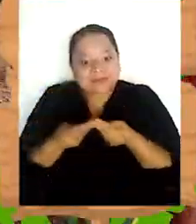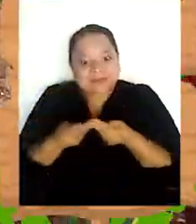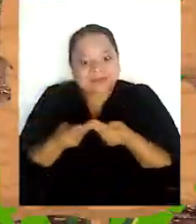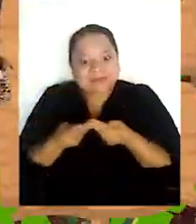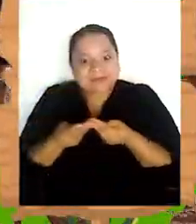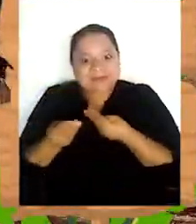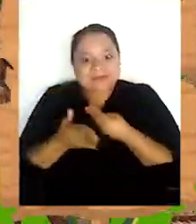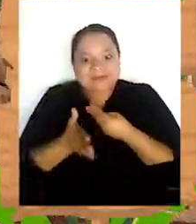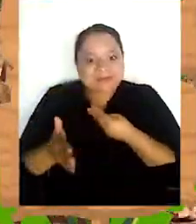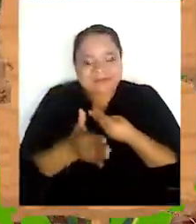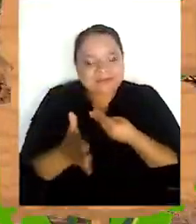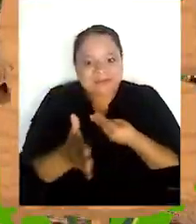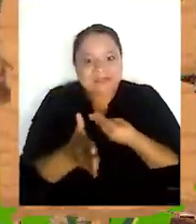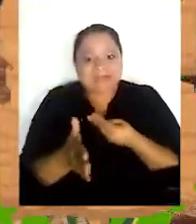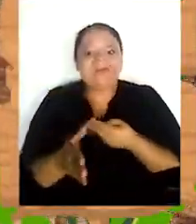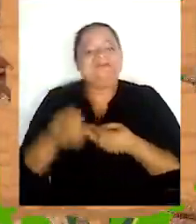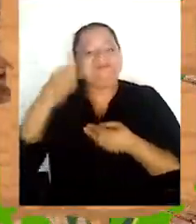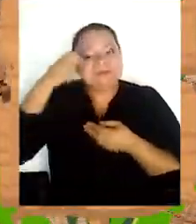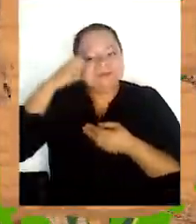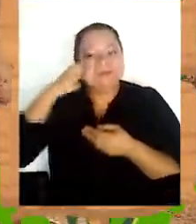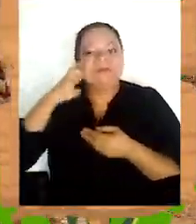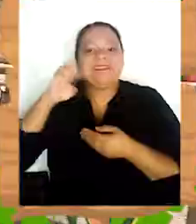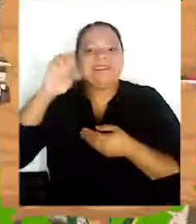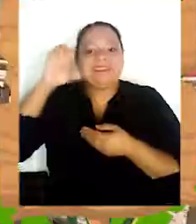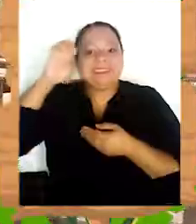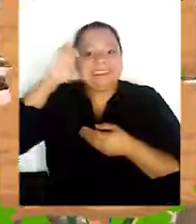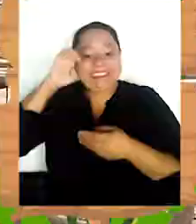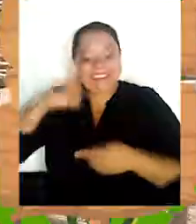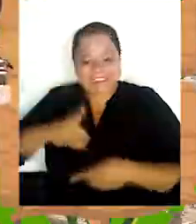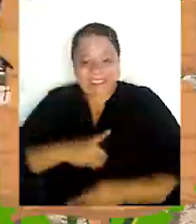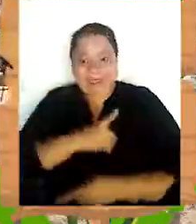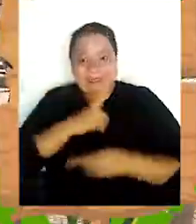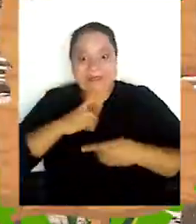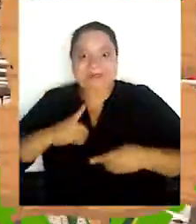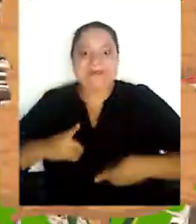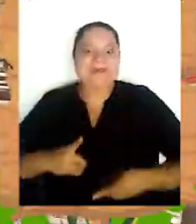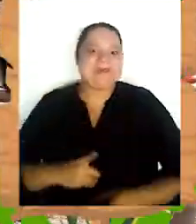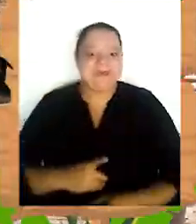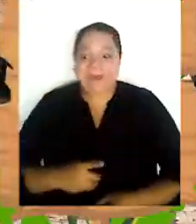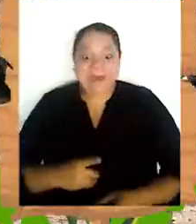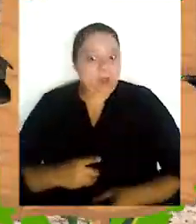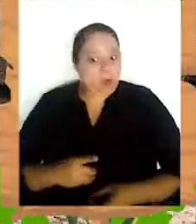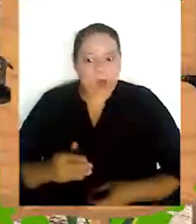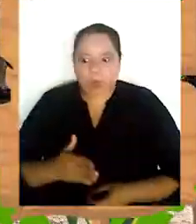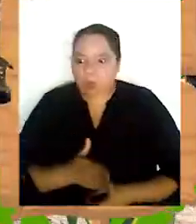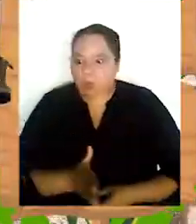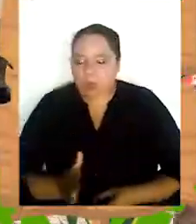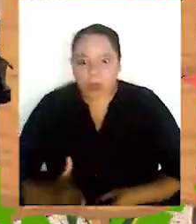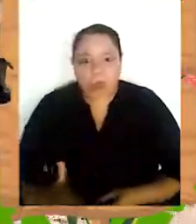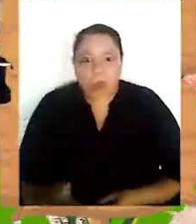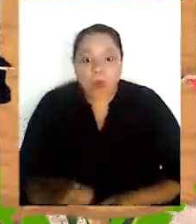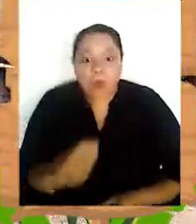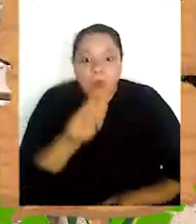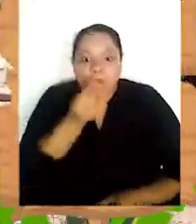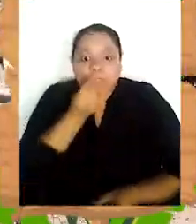Y tal es el caso de Ezequiel, quien disfruta de las delicias que el mar trae a la cocina.